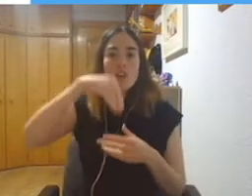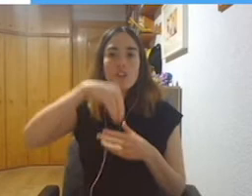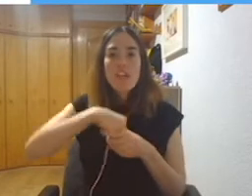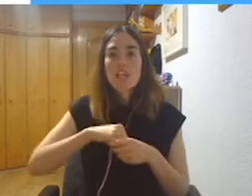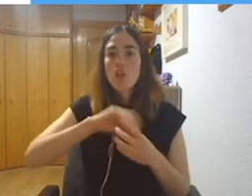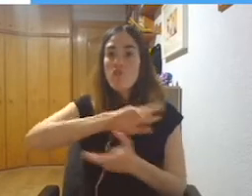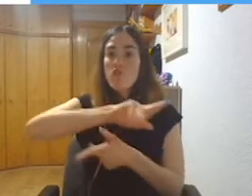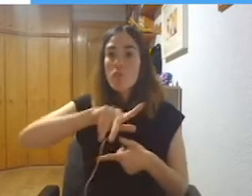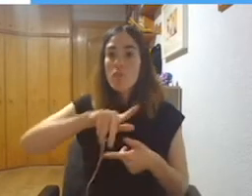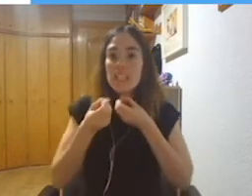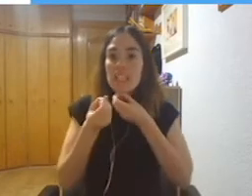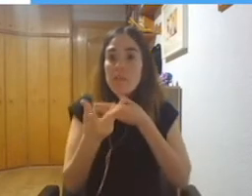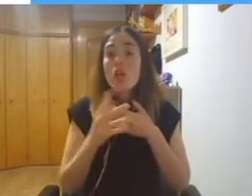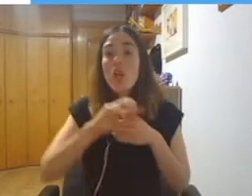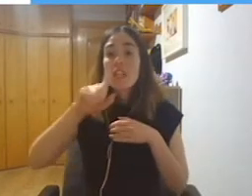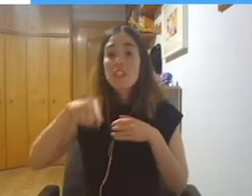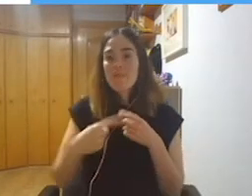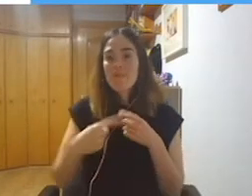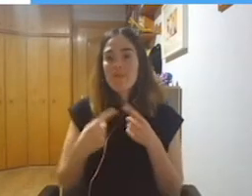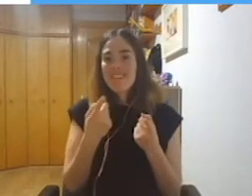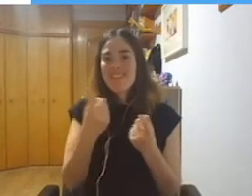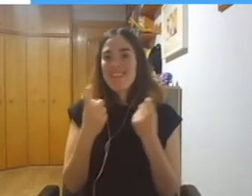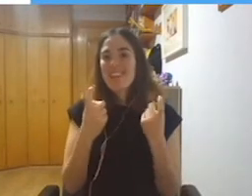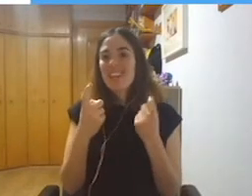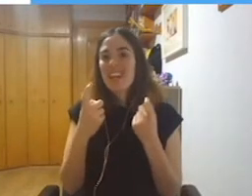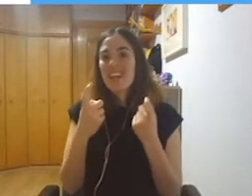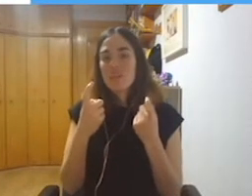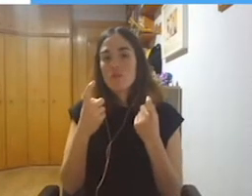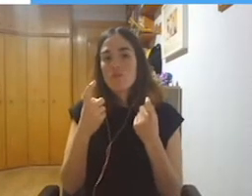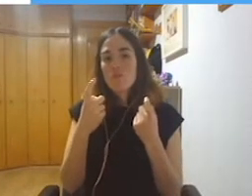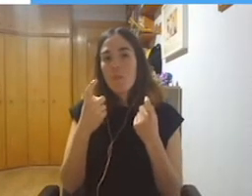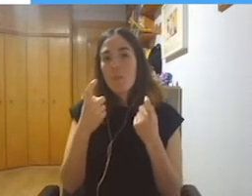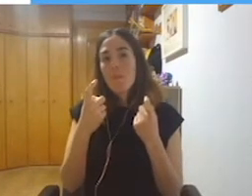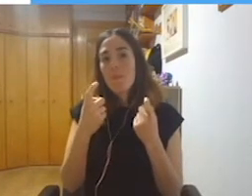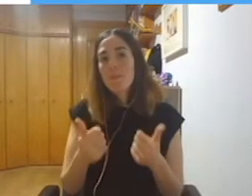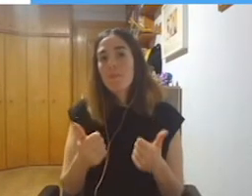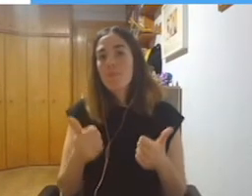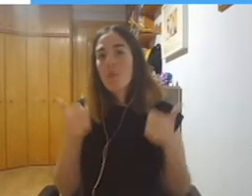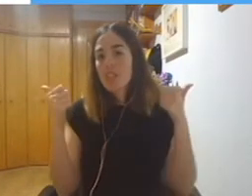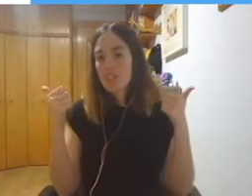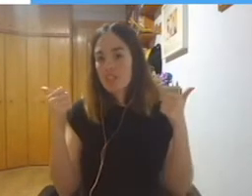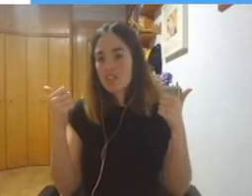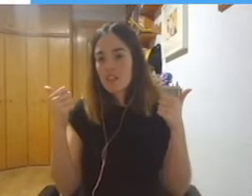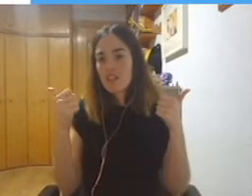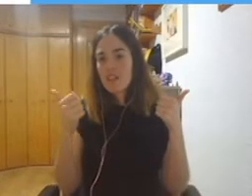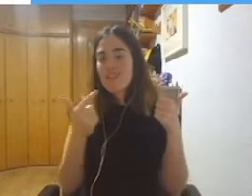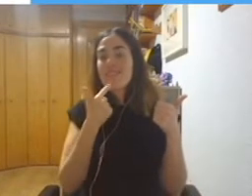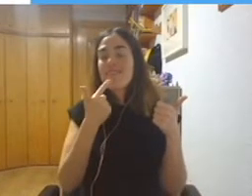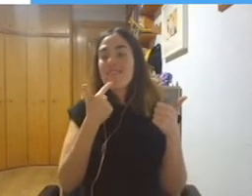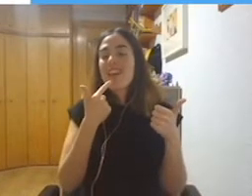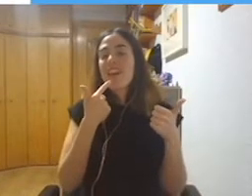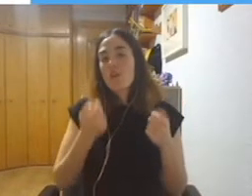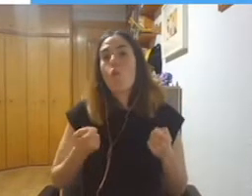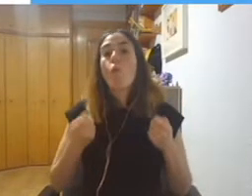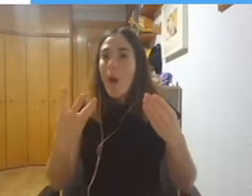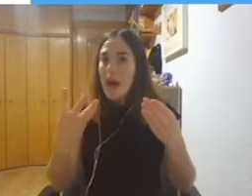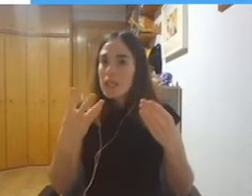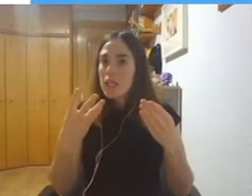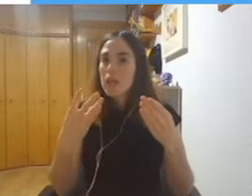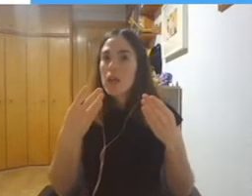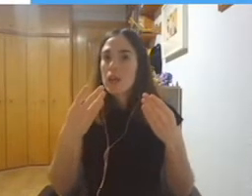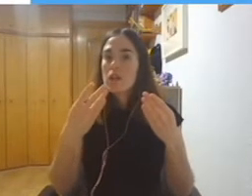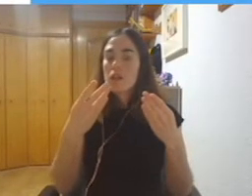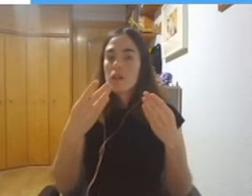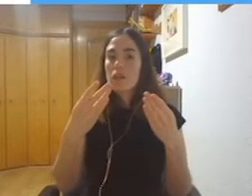los informativos, pues también hacía falta dar un paso que dijera cuantitativamente cuál es